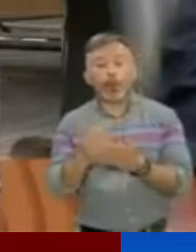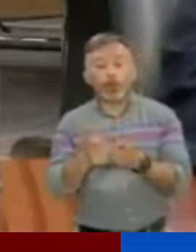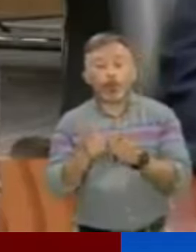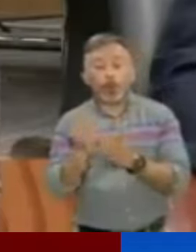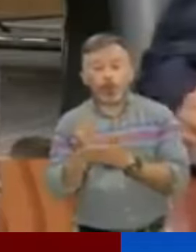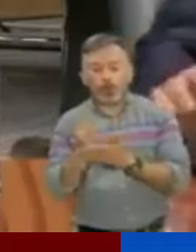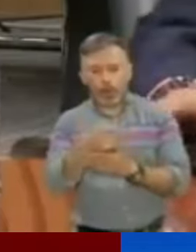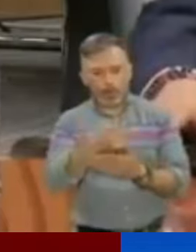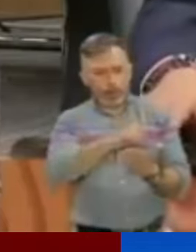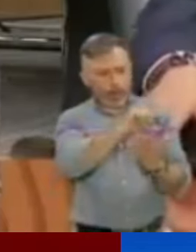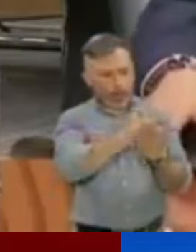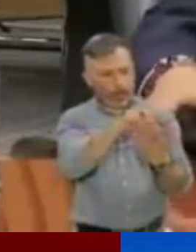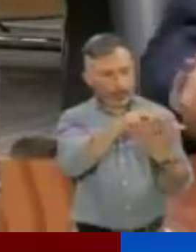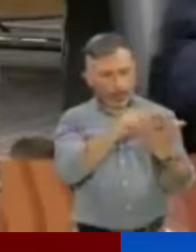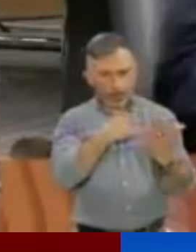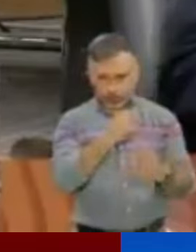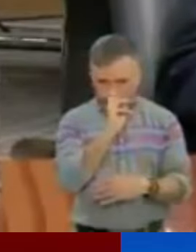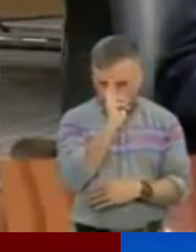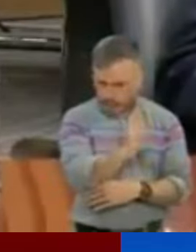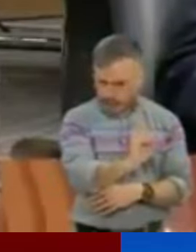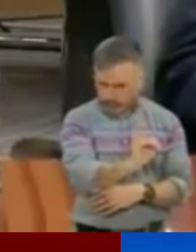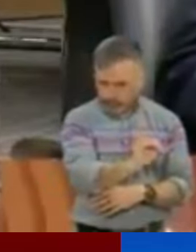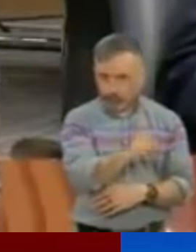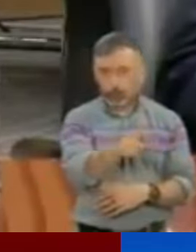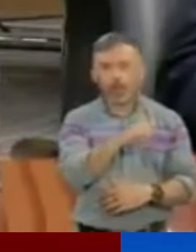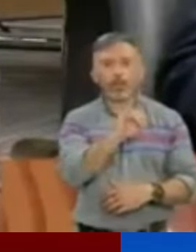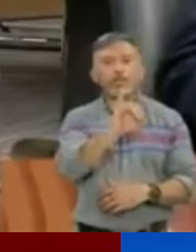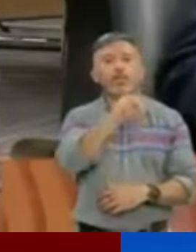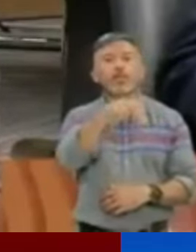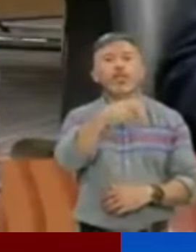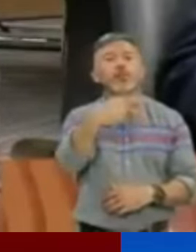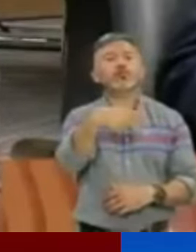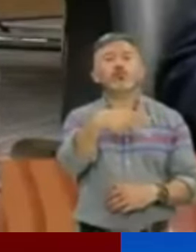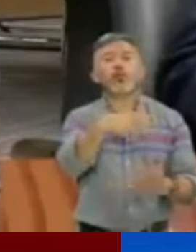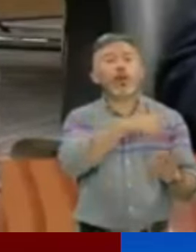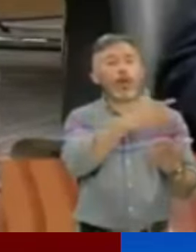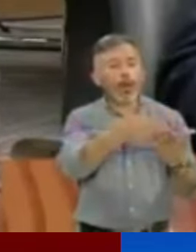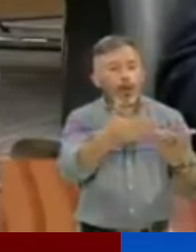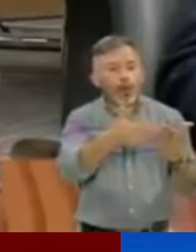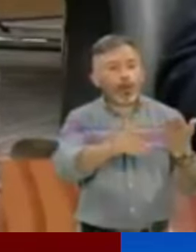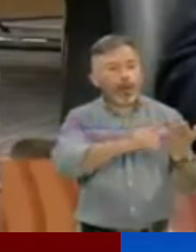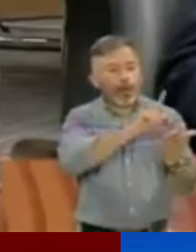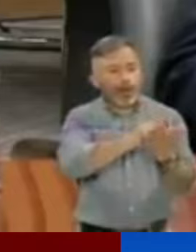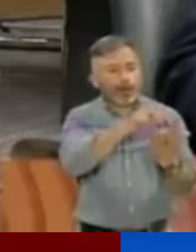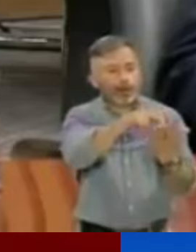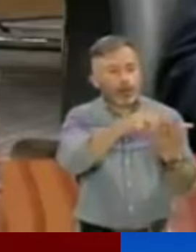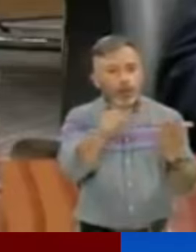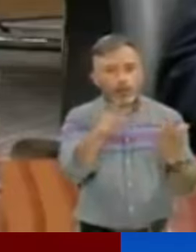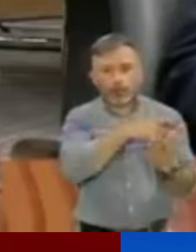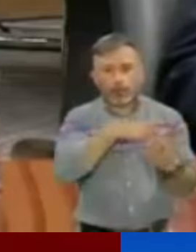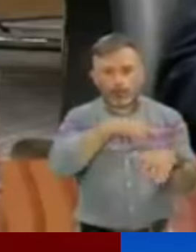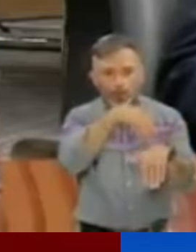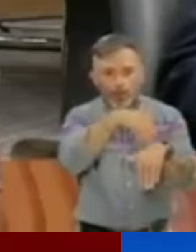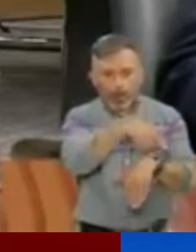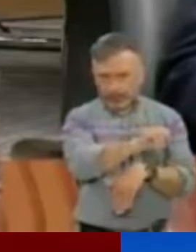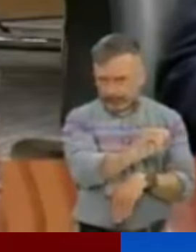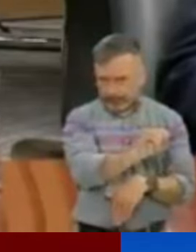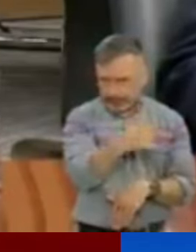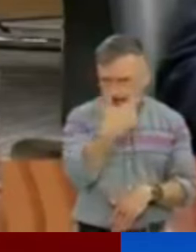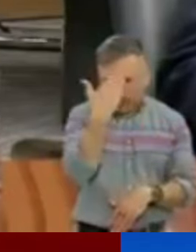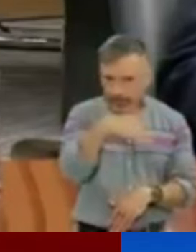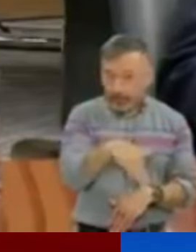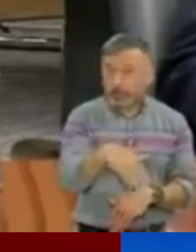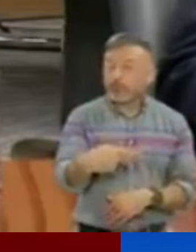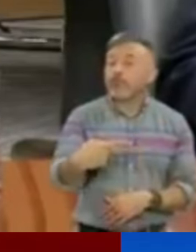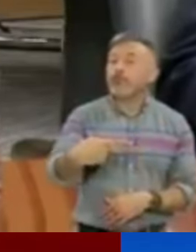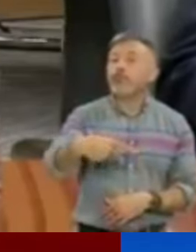las resoluciones de esta autoridad deben atender a los estándares legales vigentes. Sin embargo, ello no puede ni